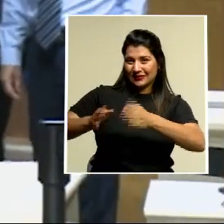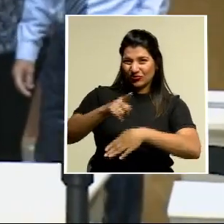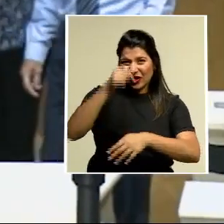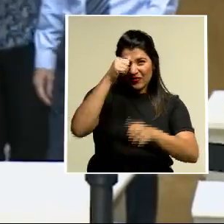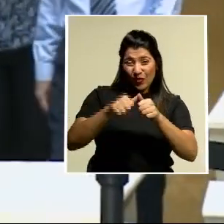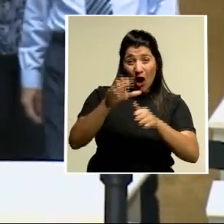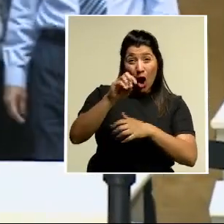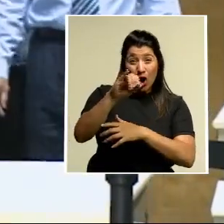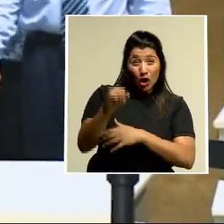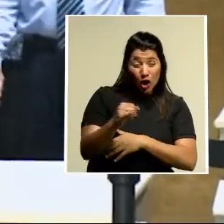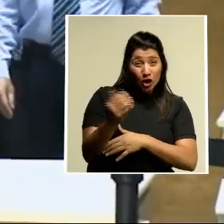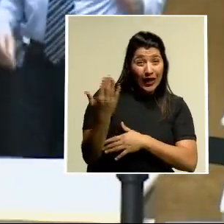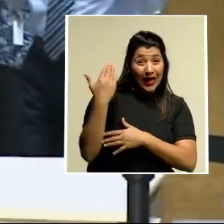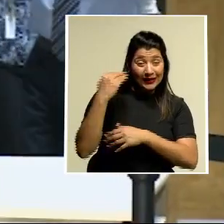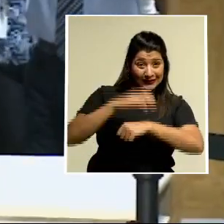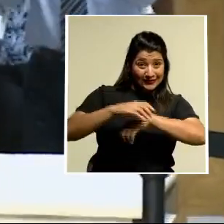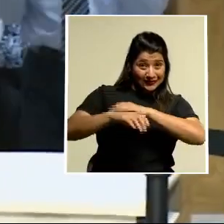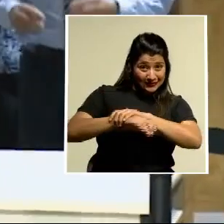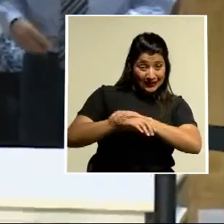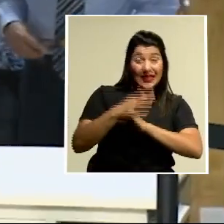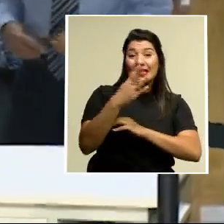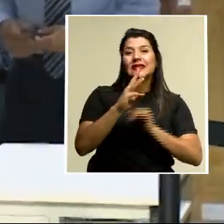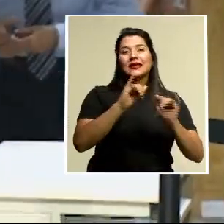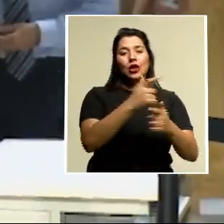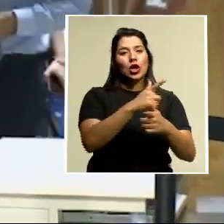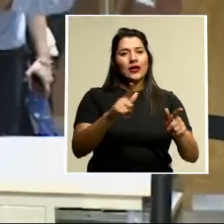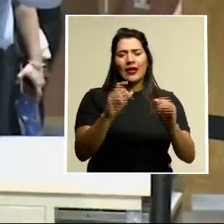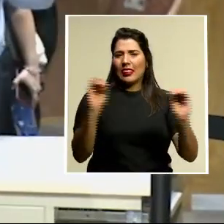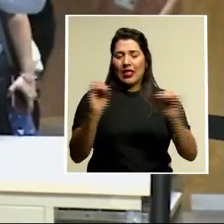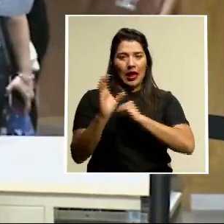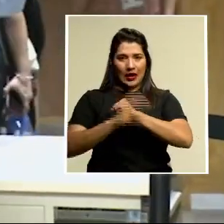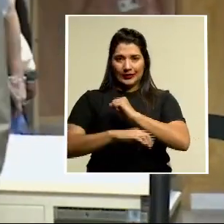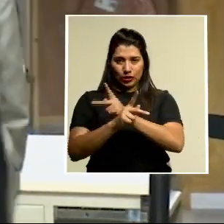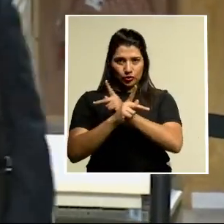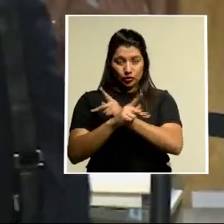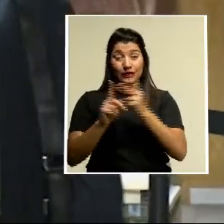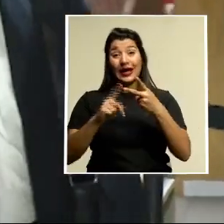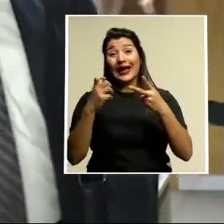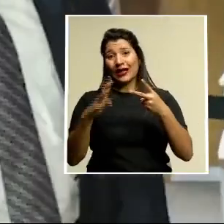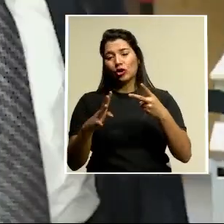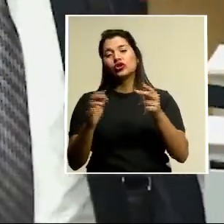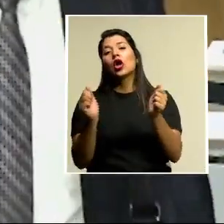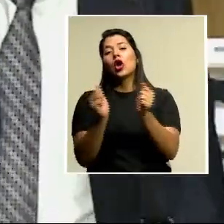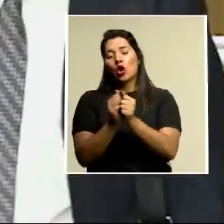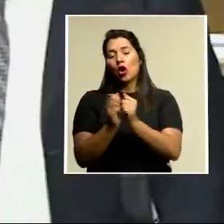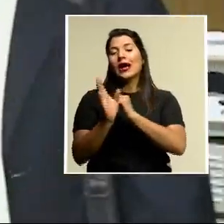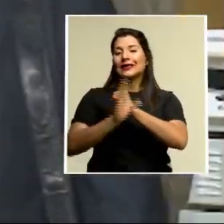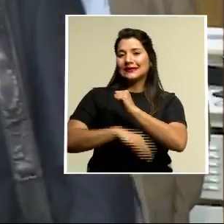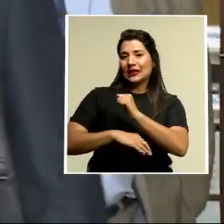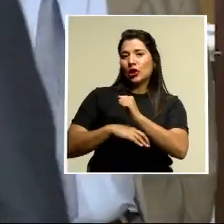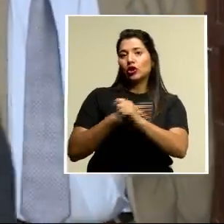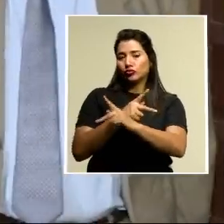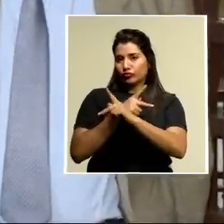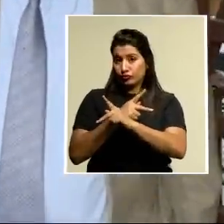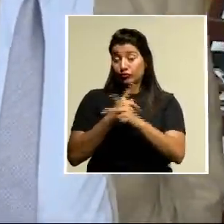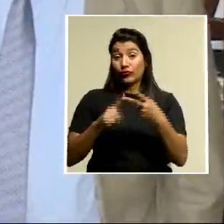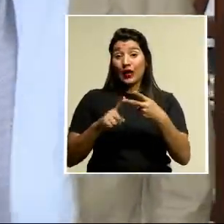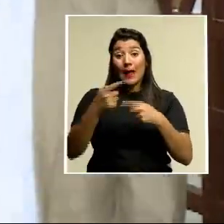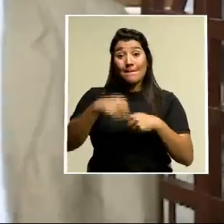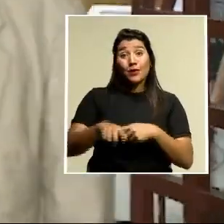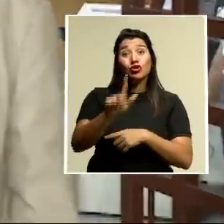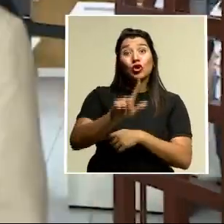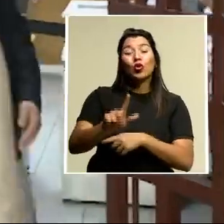reformas se deberían hacer desde la Asamblea Legislativa. Pues bien, son algunos planteamientos que se realizan a la luz